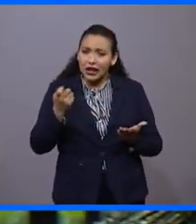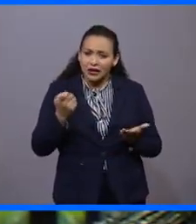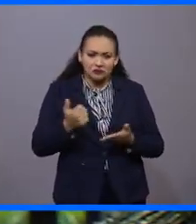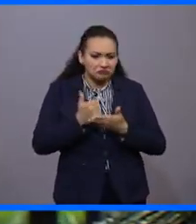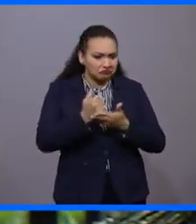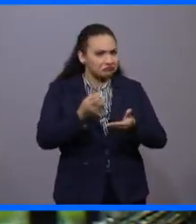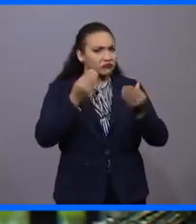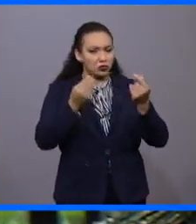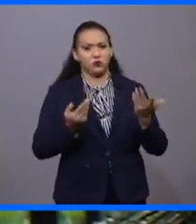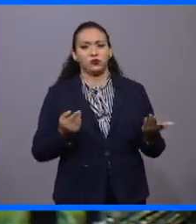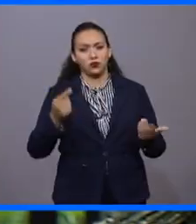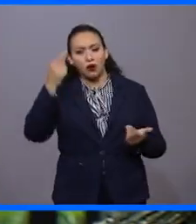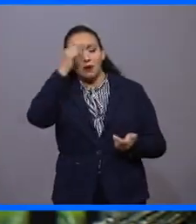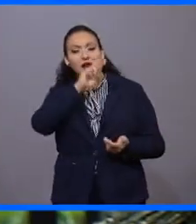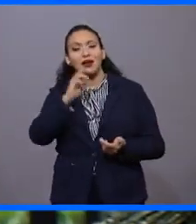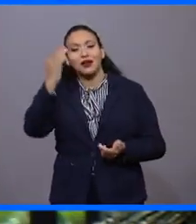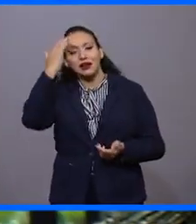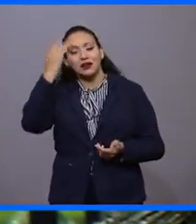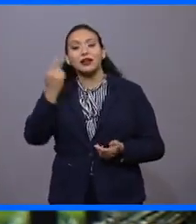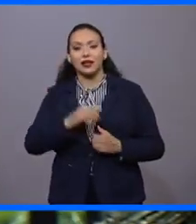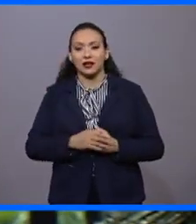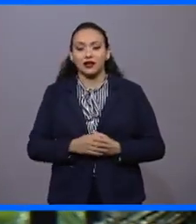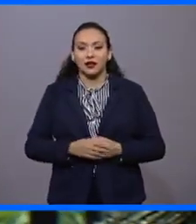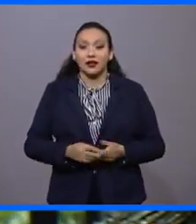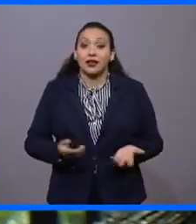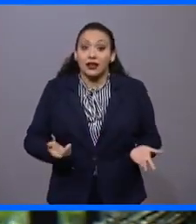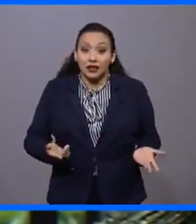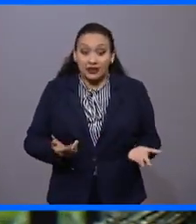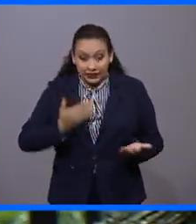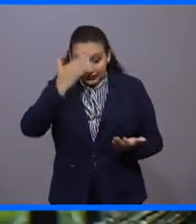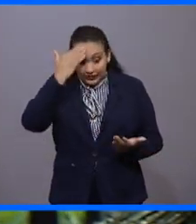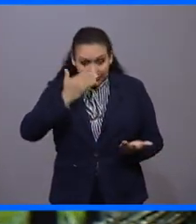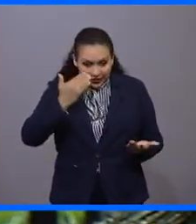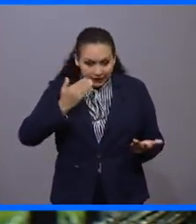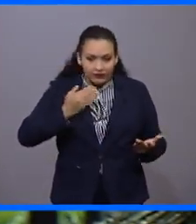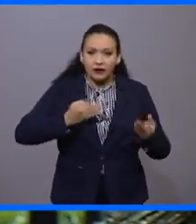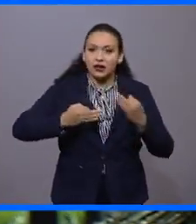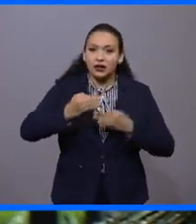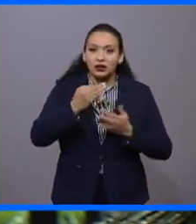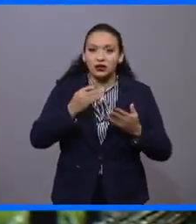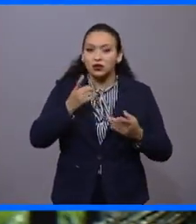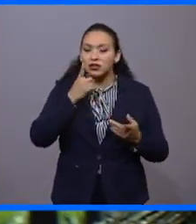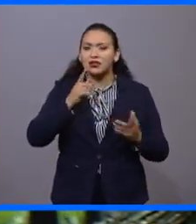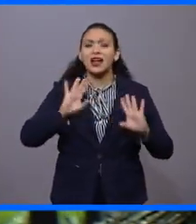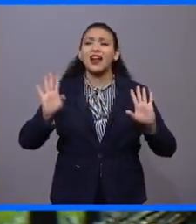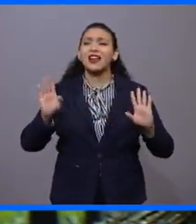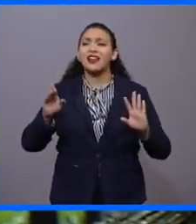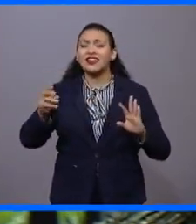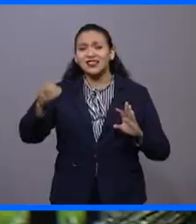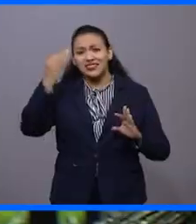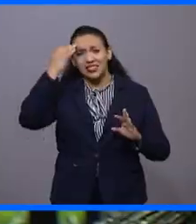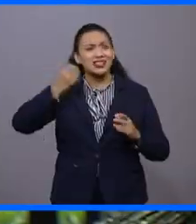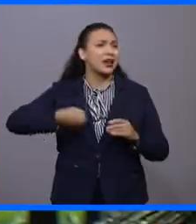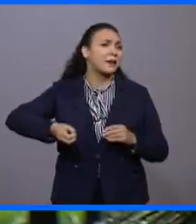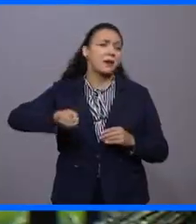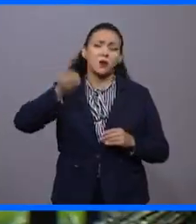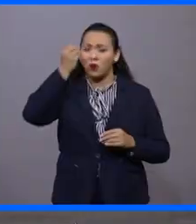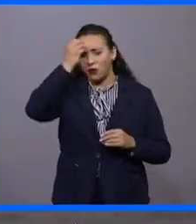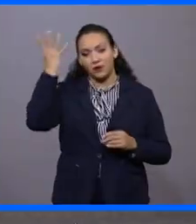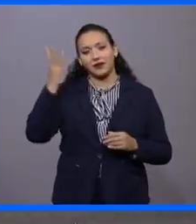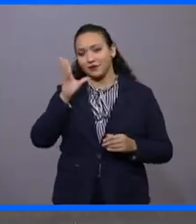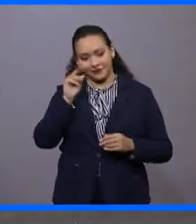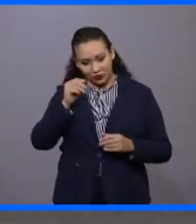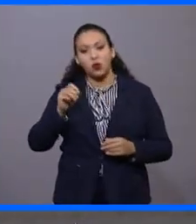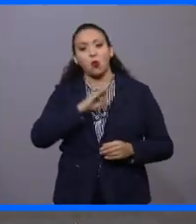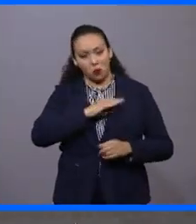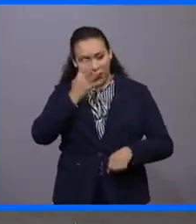importancia de reconocer que no podemos ver nada más o alegar que ya pasó hace mucho tiempo y ya no se puede hacer nada. La